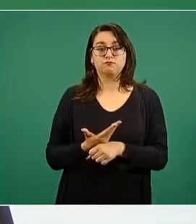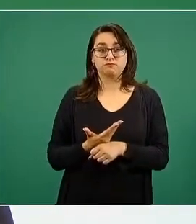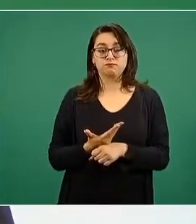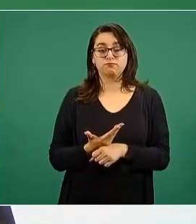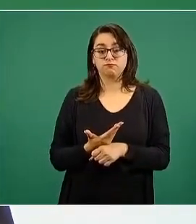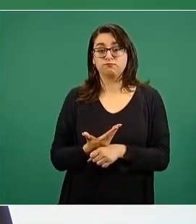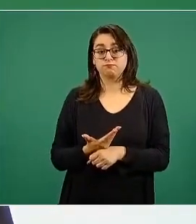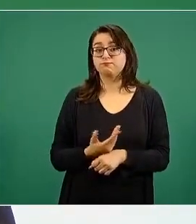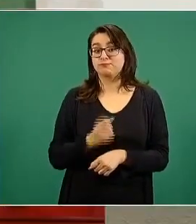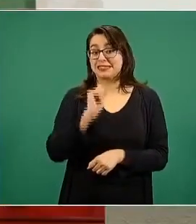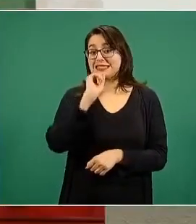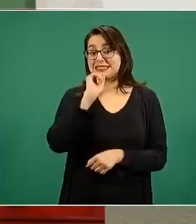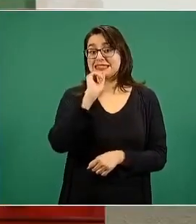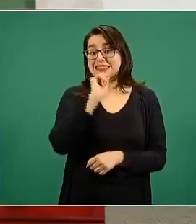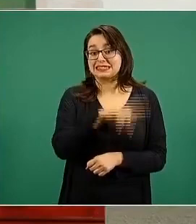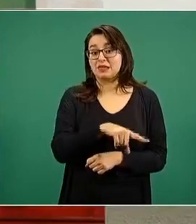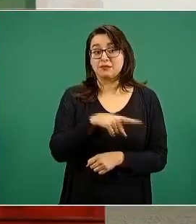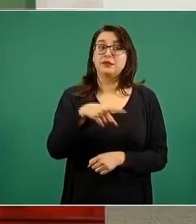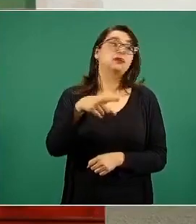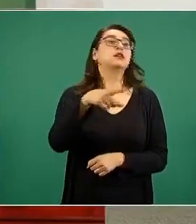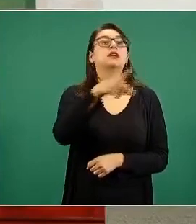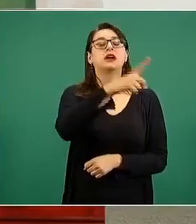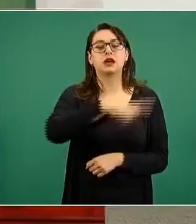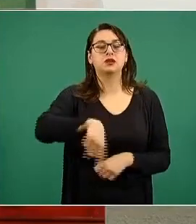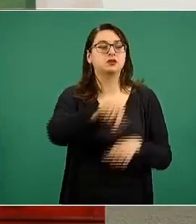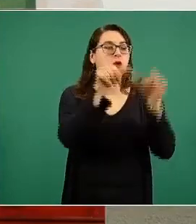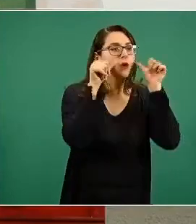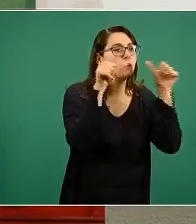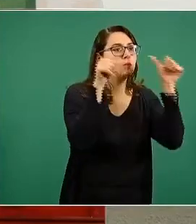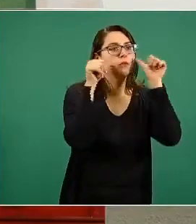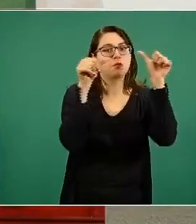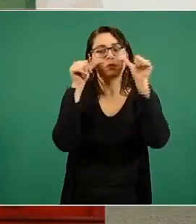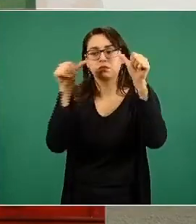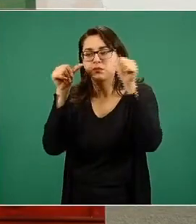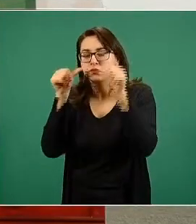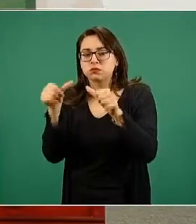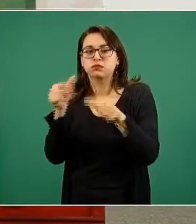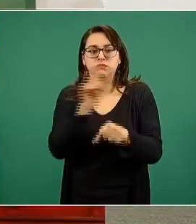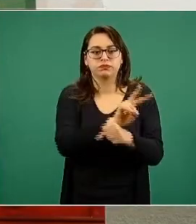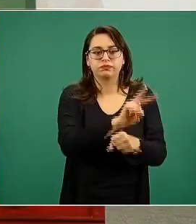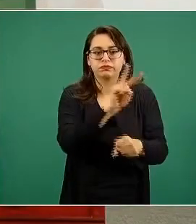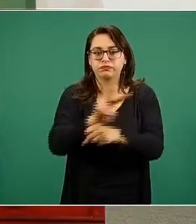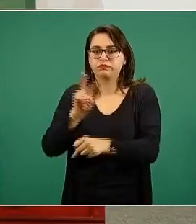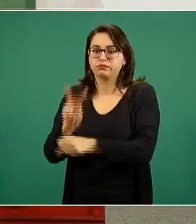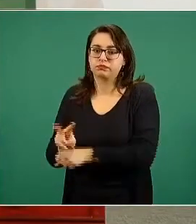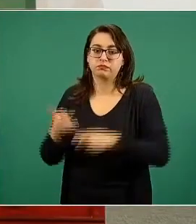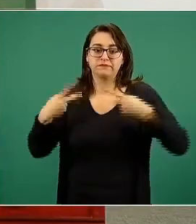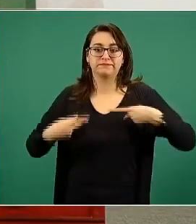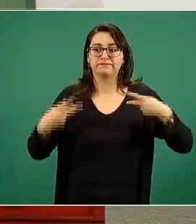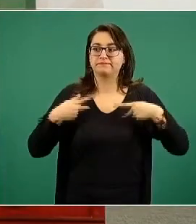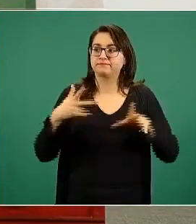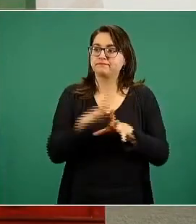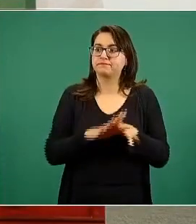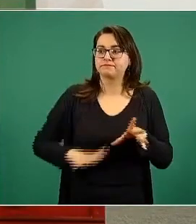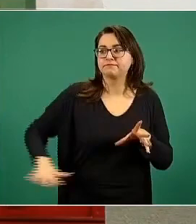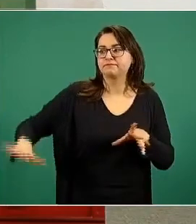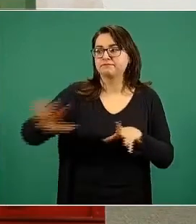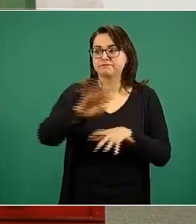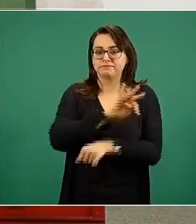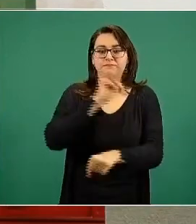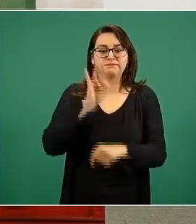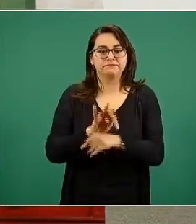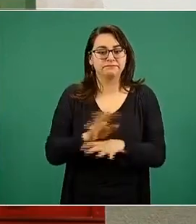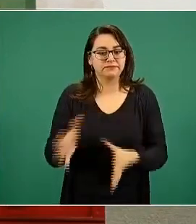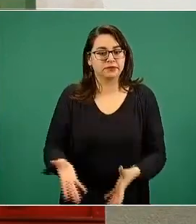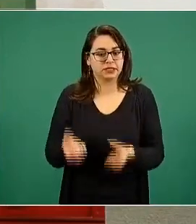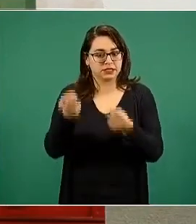la responsabilidad de salvaguardar a la población que tienen a su